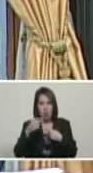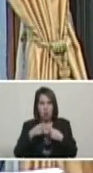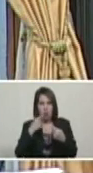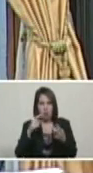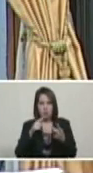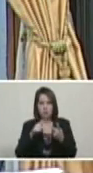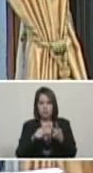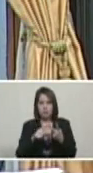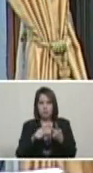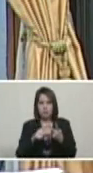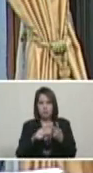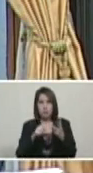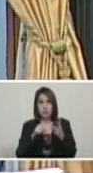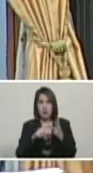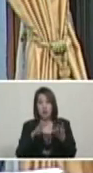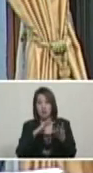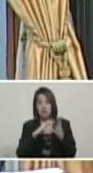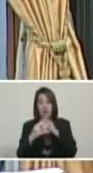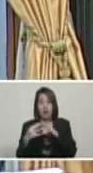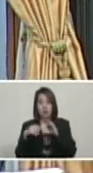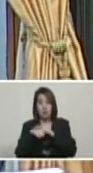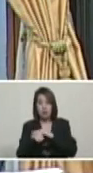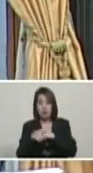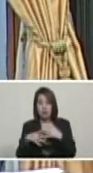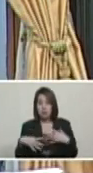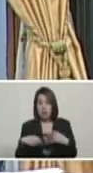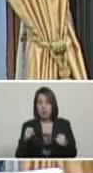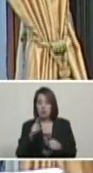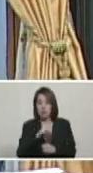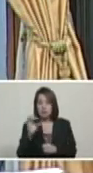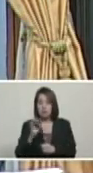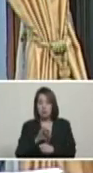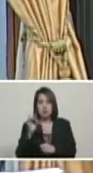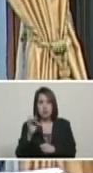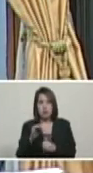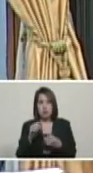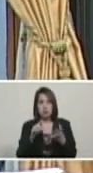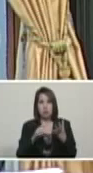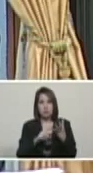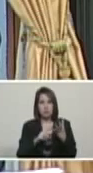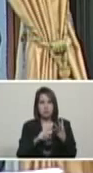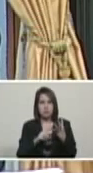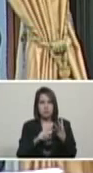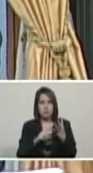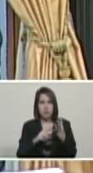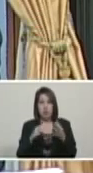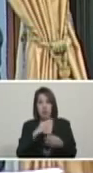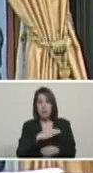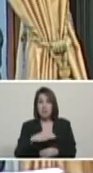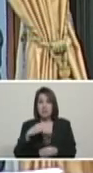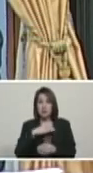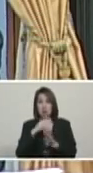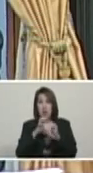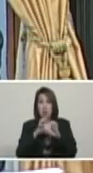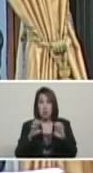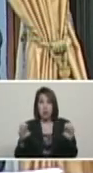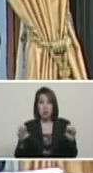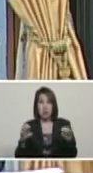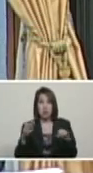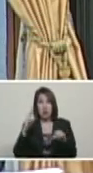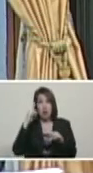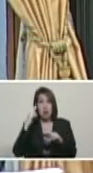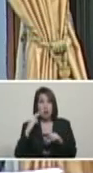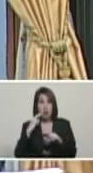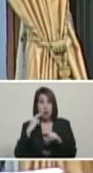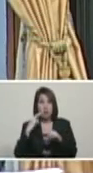la misión Barrio Adentro Salud 100%, las misiones educativas, Robinson,